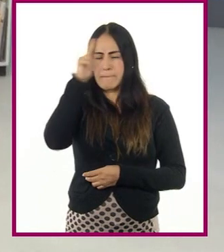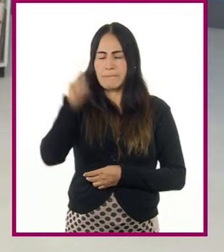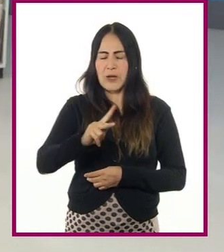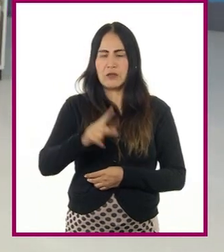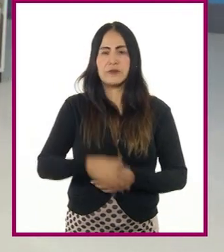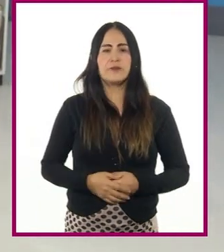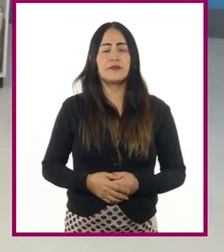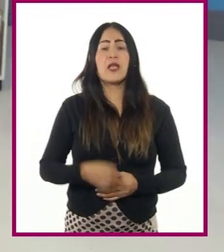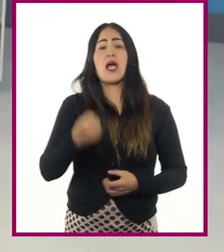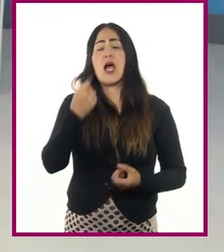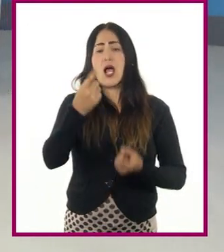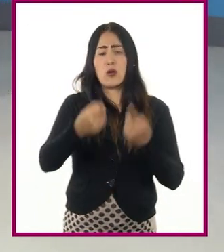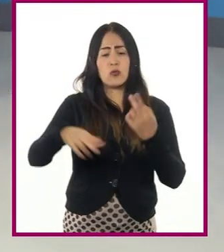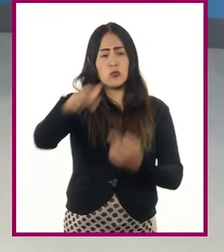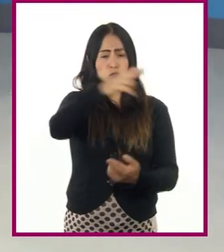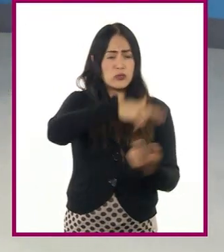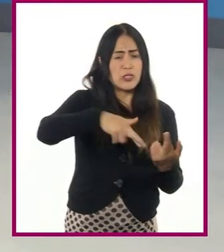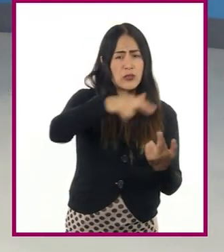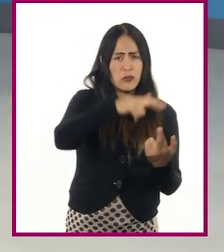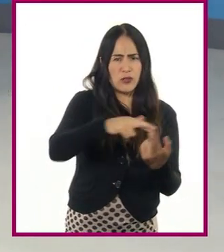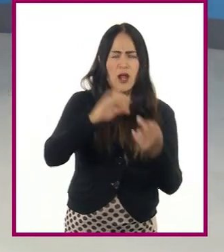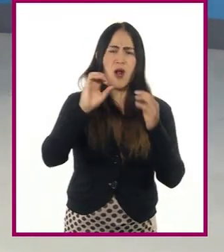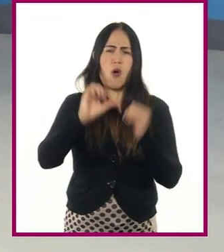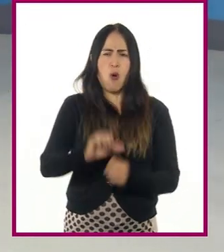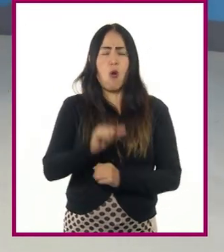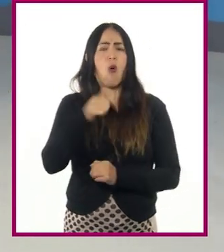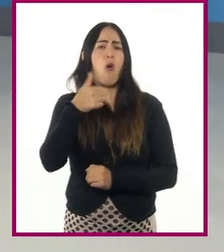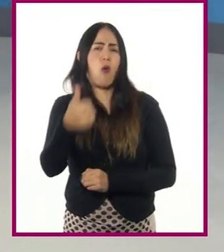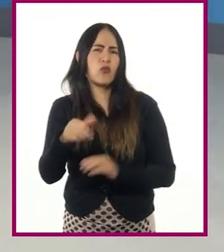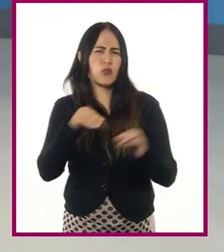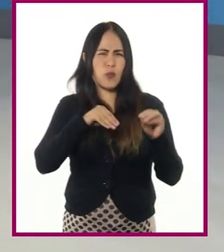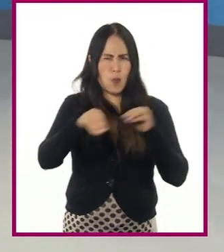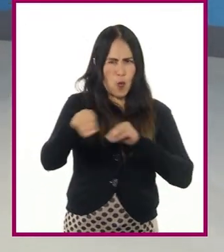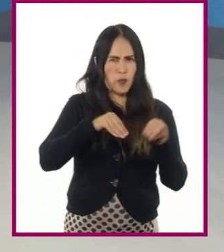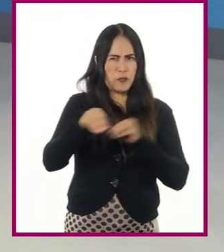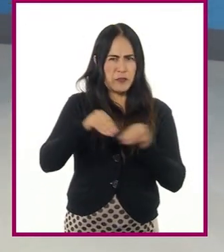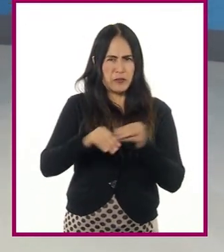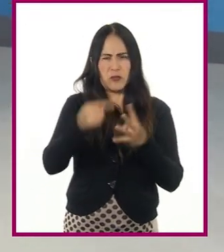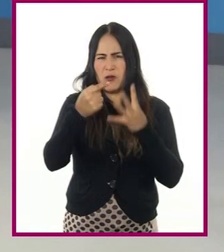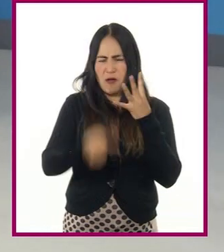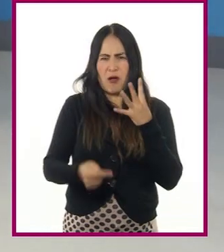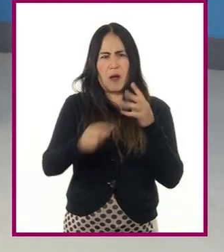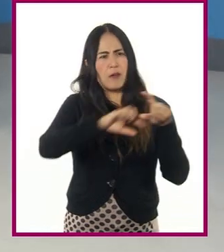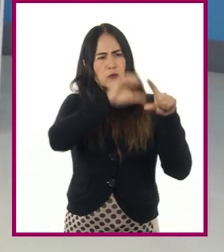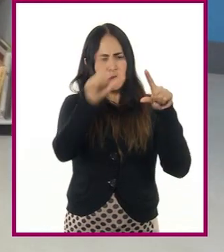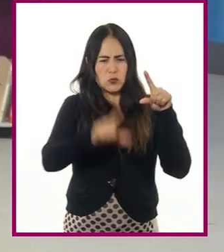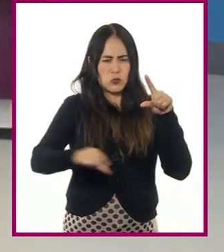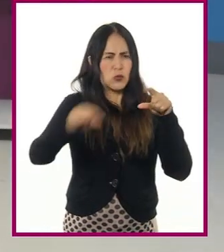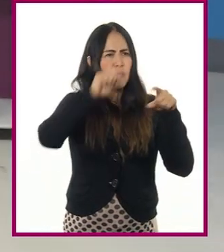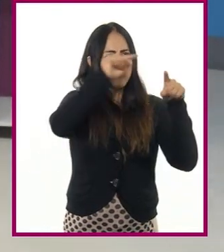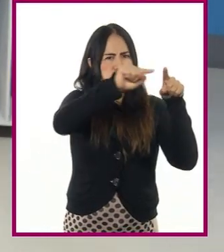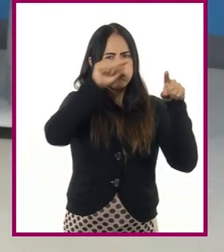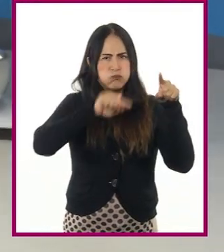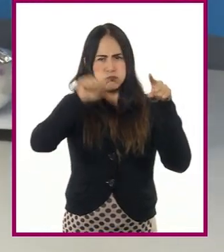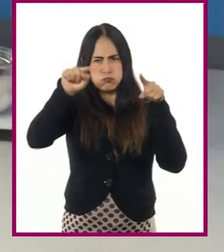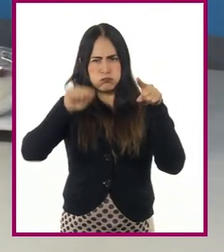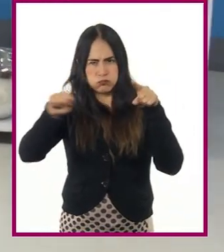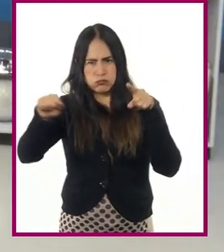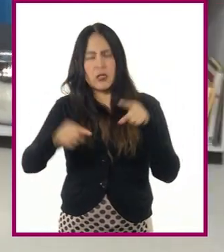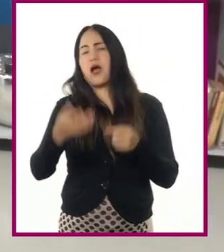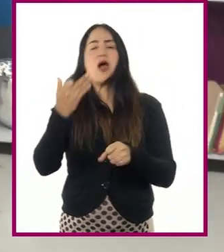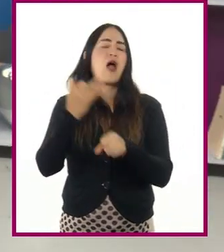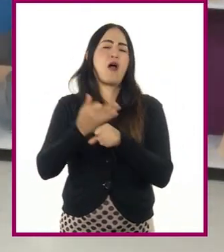Algunos de índole regional y otros que tuvieron lugar paralelamente en distintos puntos del país. Repasemos